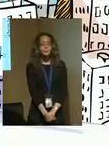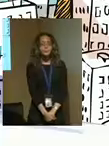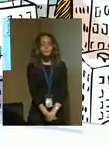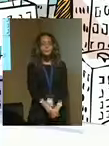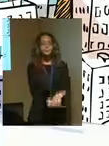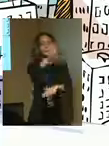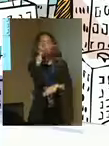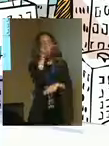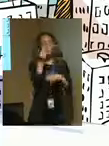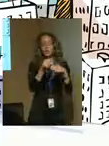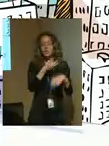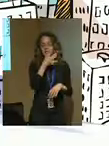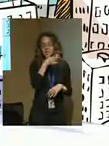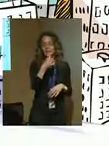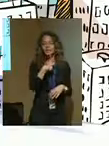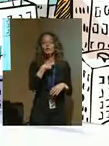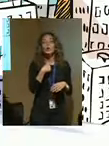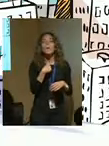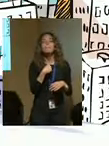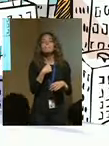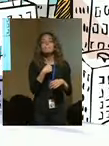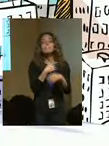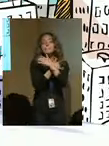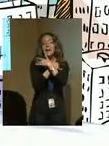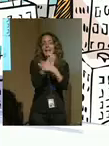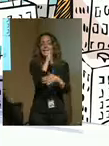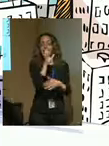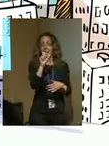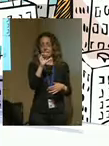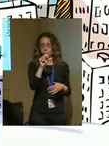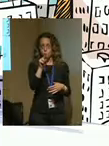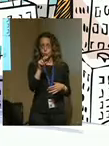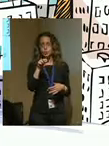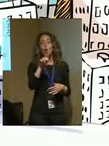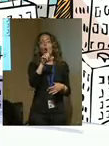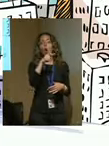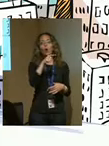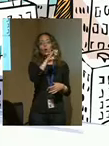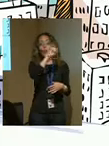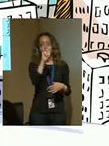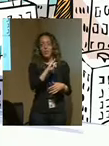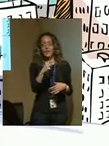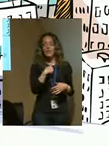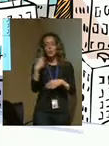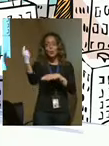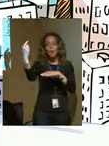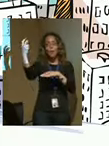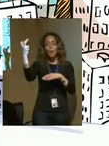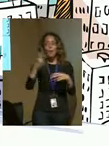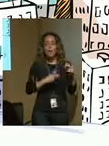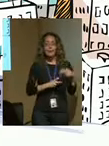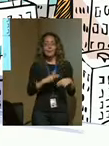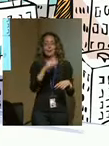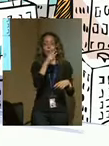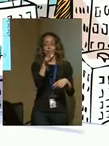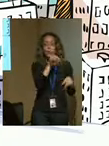Hola, buenas tardes, soy María Jesús González. Primero quería comentar que yo vine a este congreso con un problema, pensaba que en principio el problema era